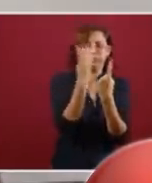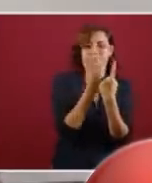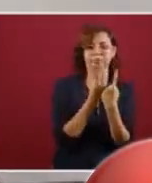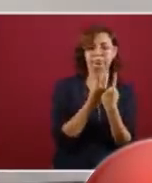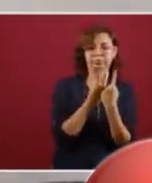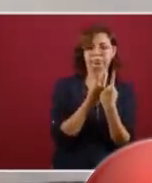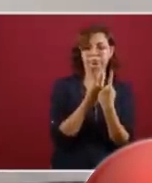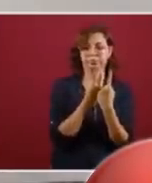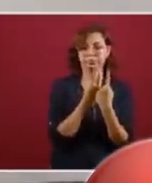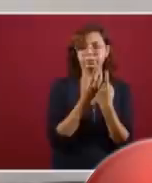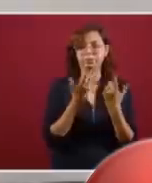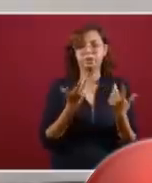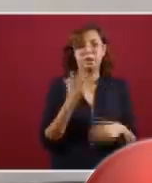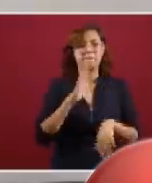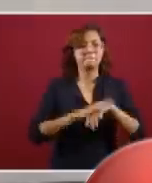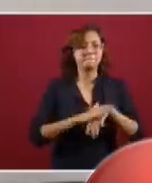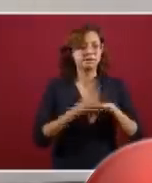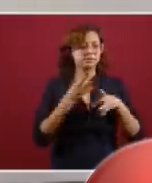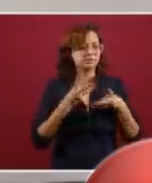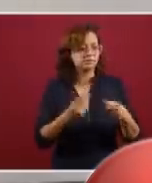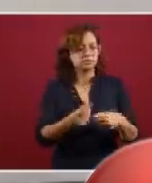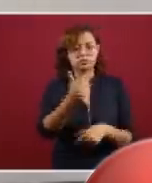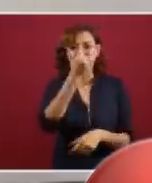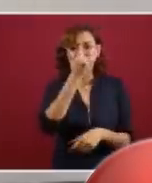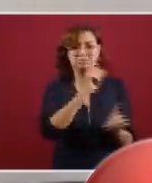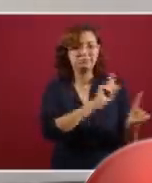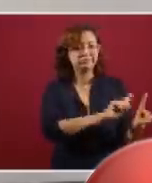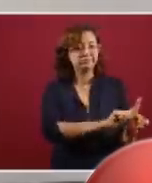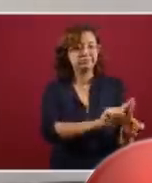más viáticos. Todo eso,